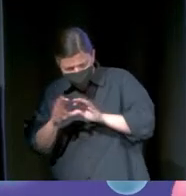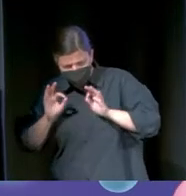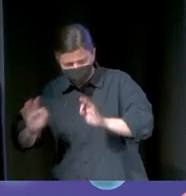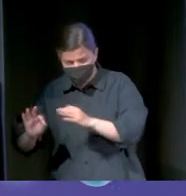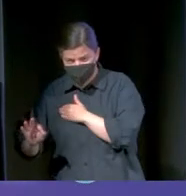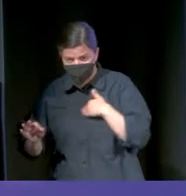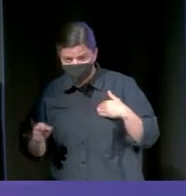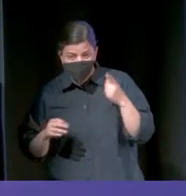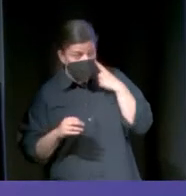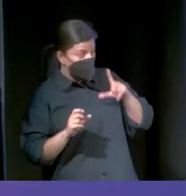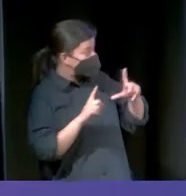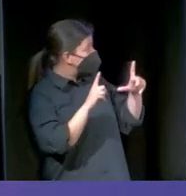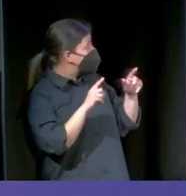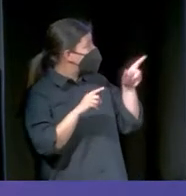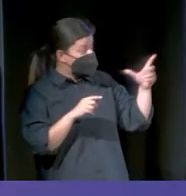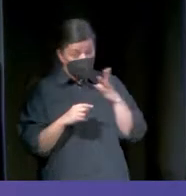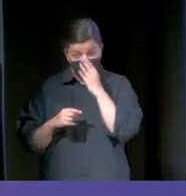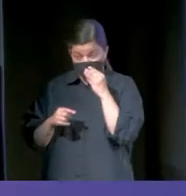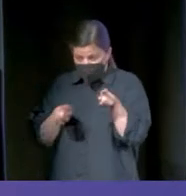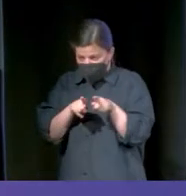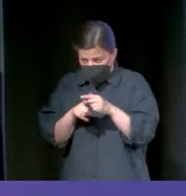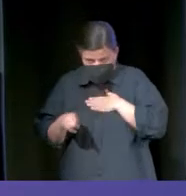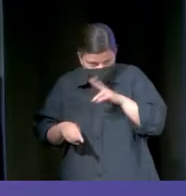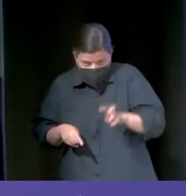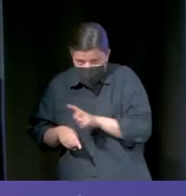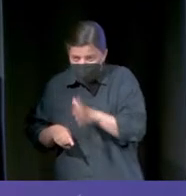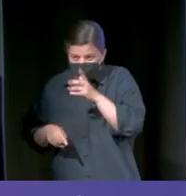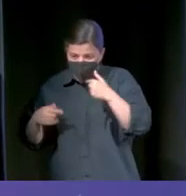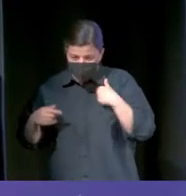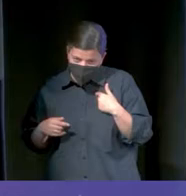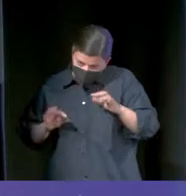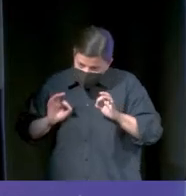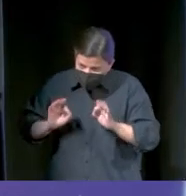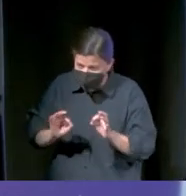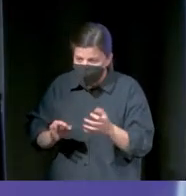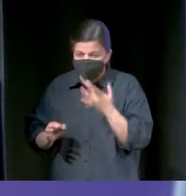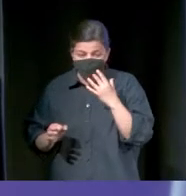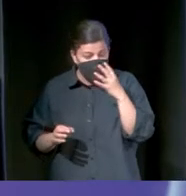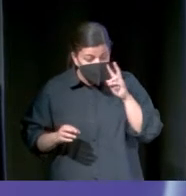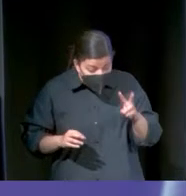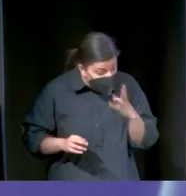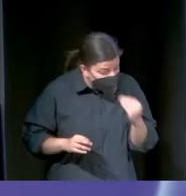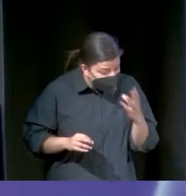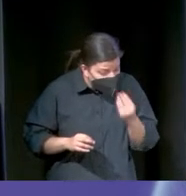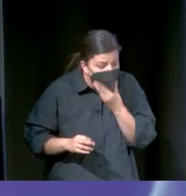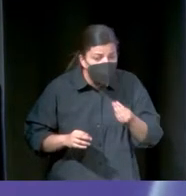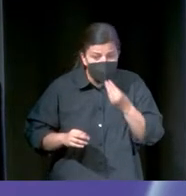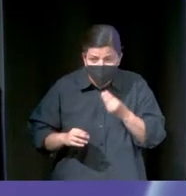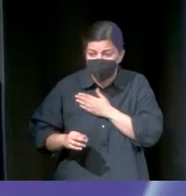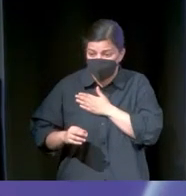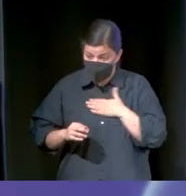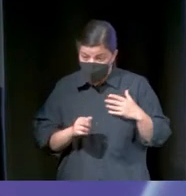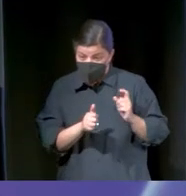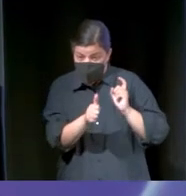pues mira la foto está con el perro de mi hermano que no es ni mío porque yo como soy una pose si ve un perro que es mono y me va a generar likes lo uso